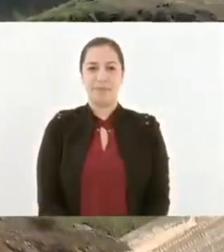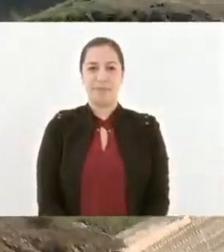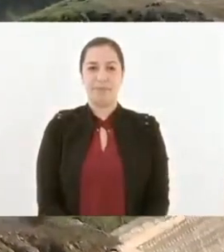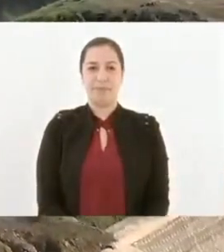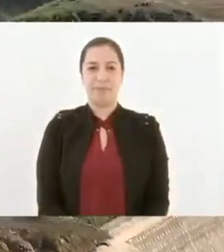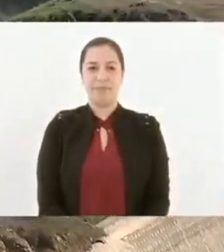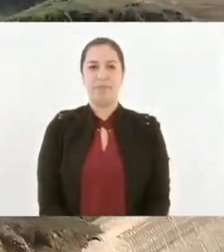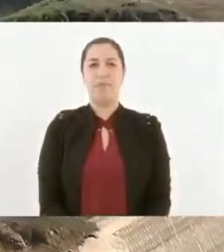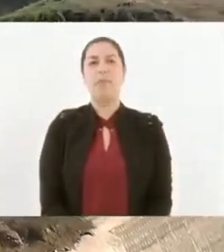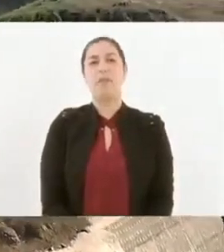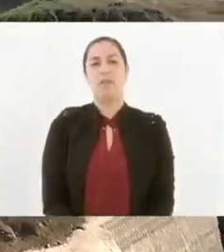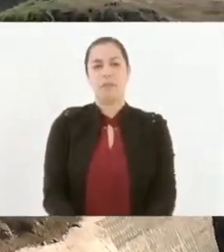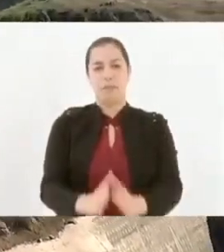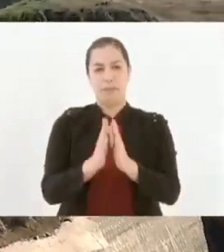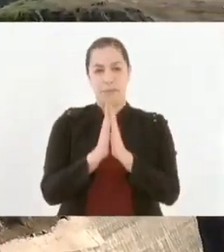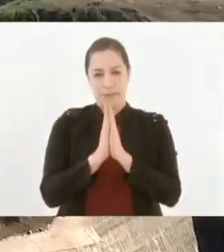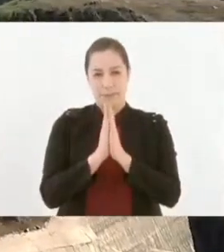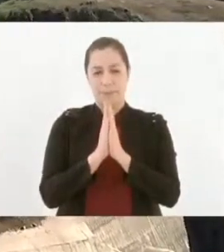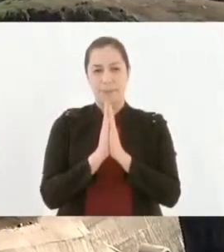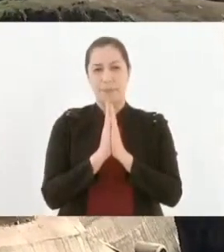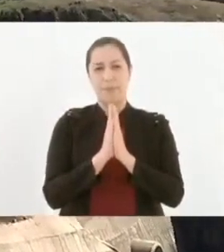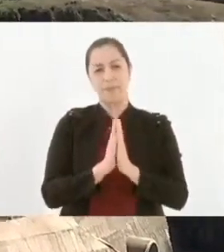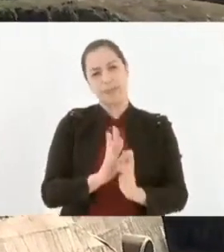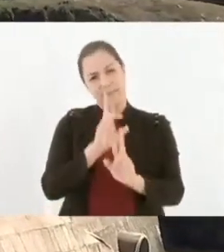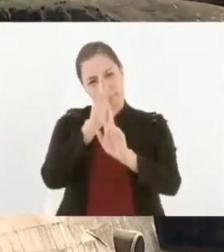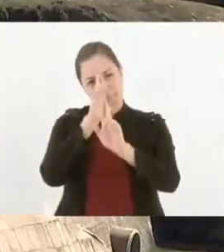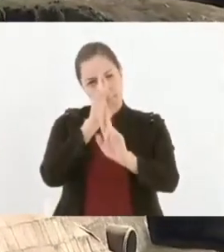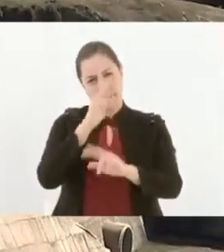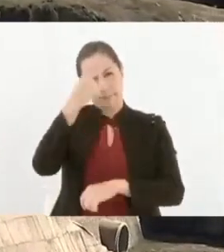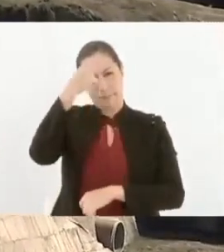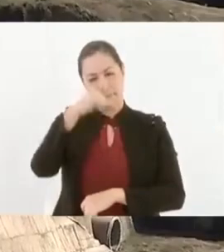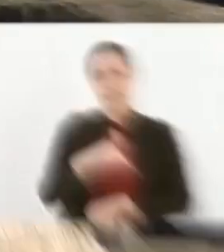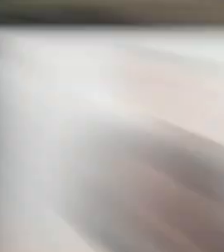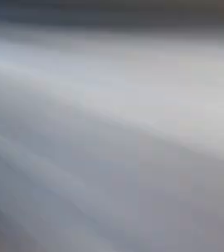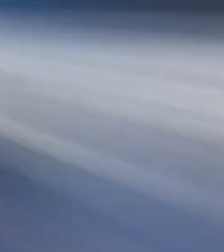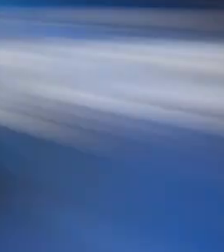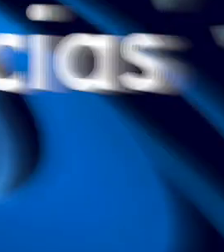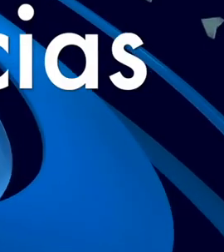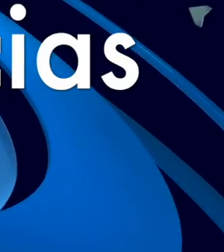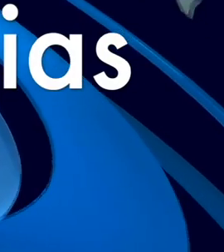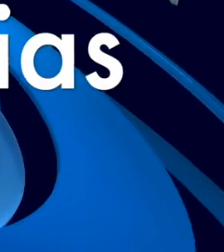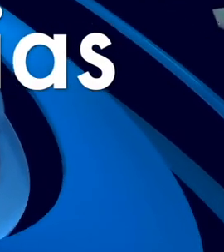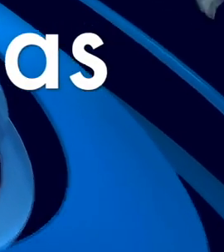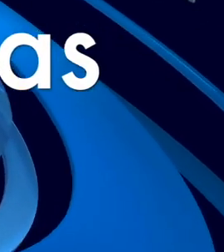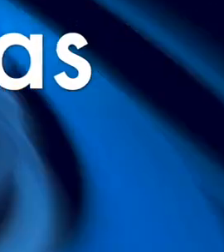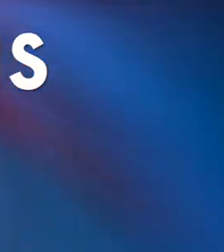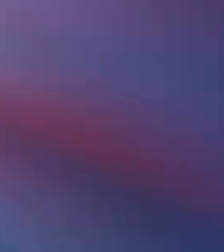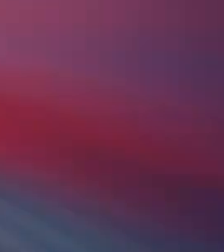Le solicitamos guardar el debido respeto para entonar nuestro himno nacional mexicano.